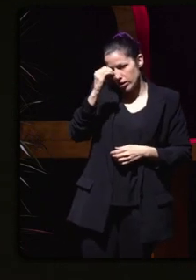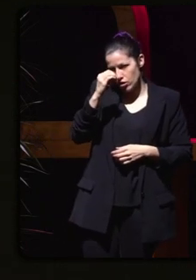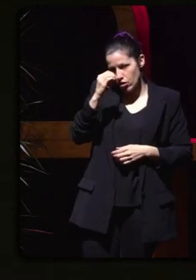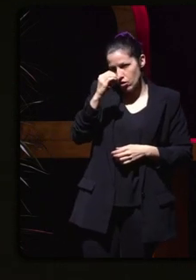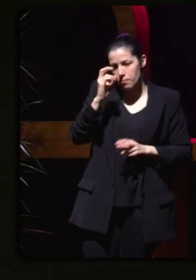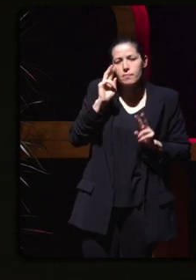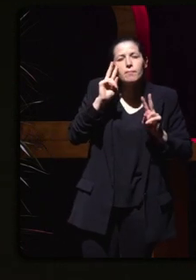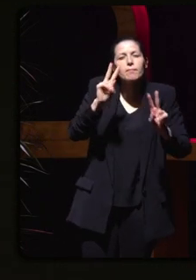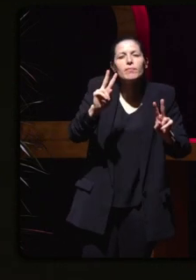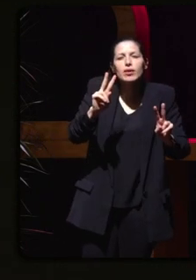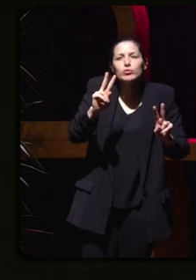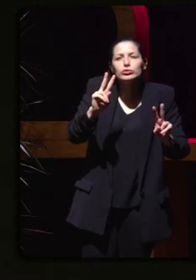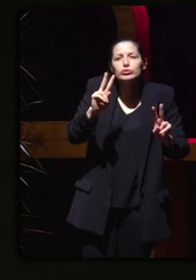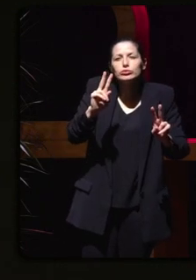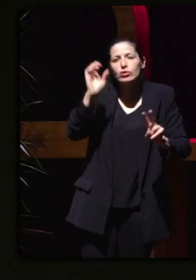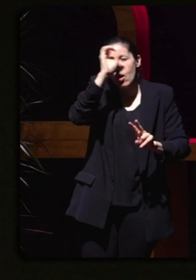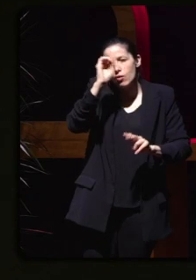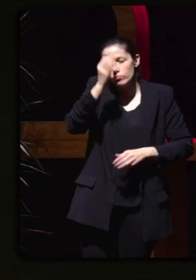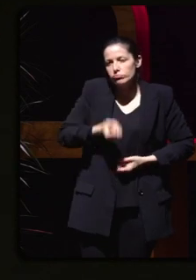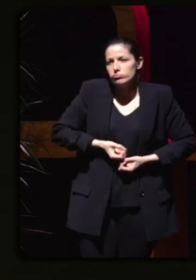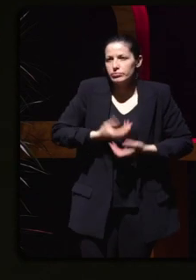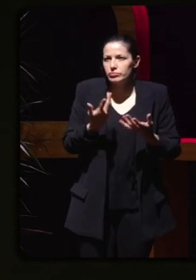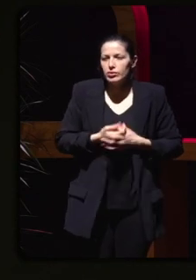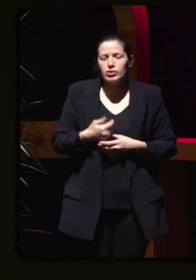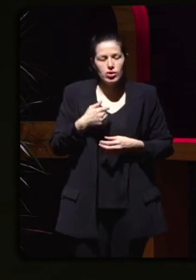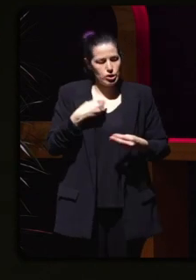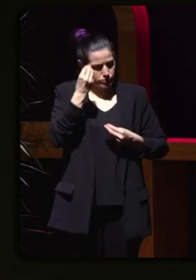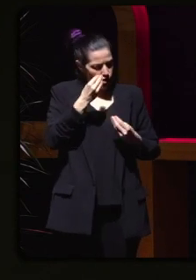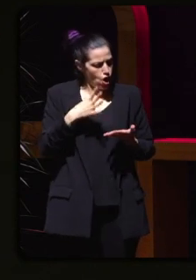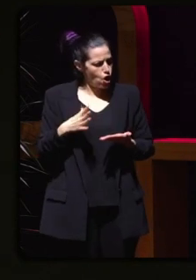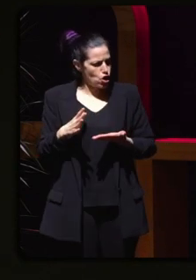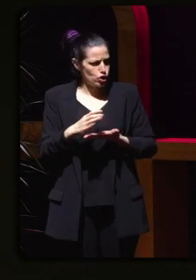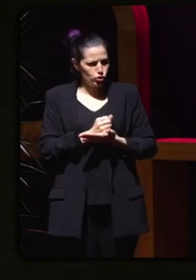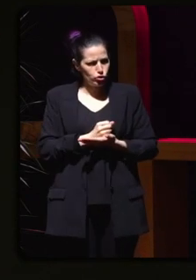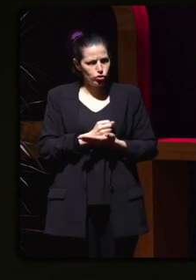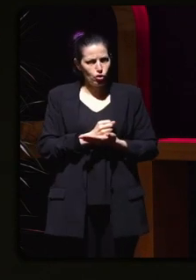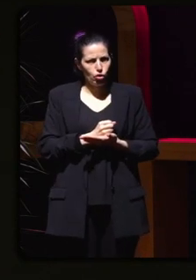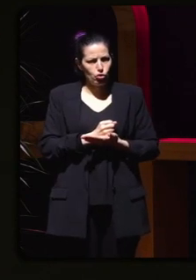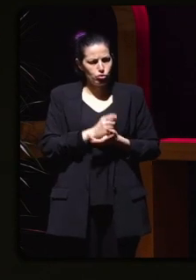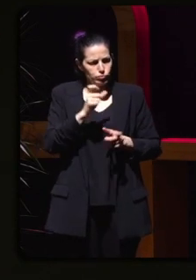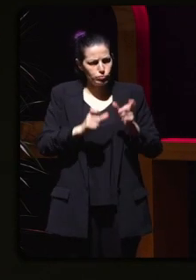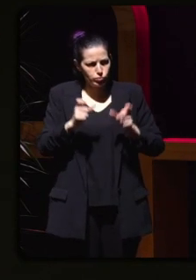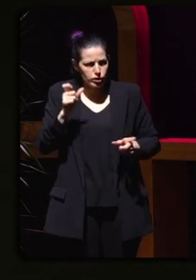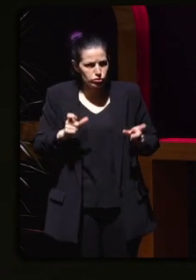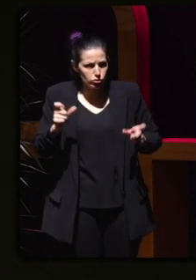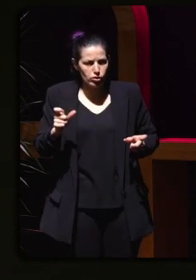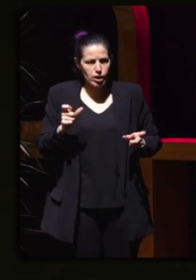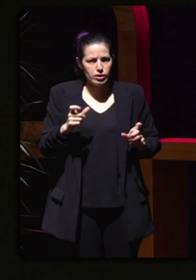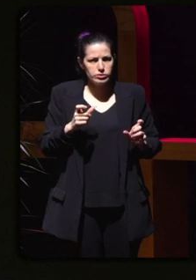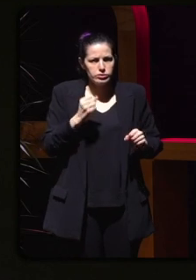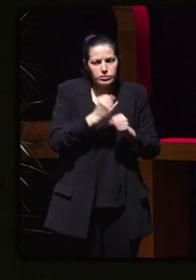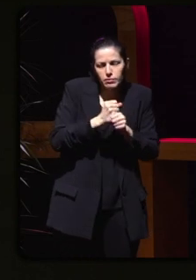hace cualquier opinador todos los opinadores opinan sobre sobre lo que ven